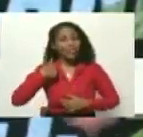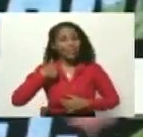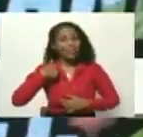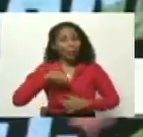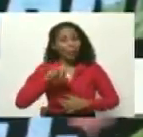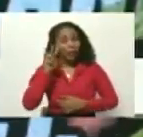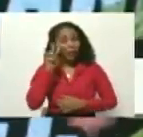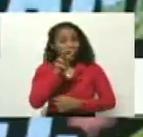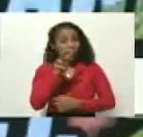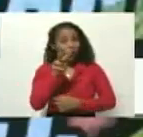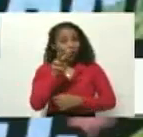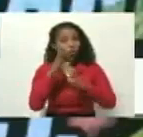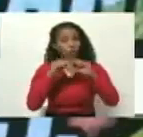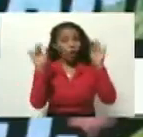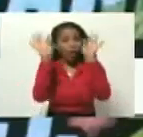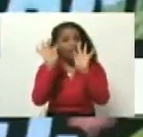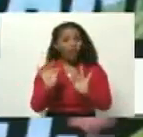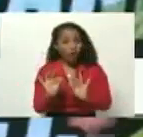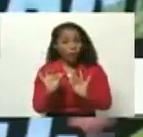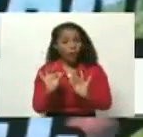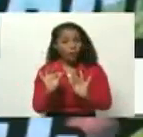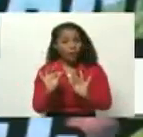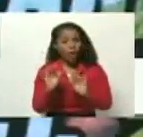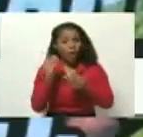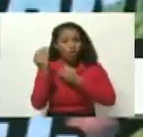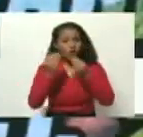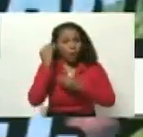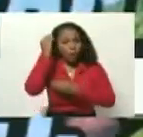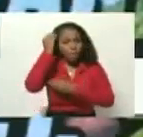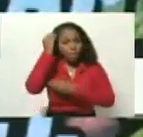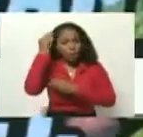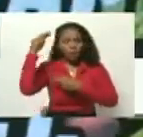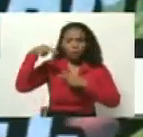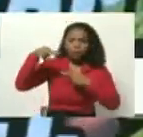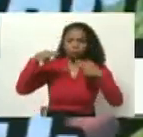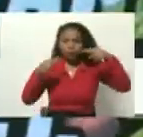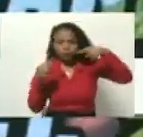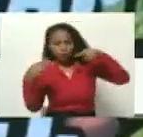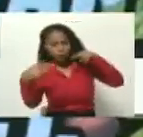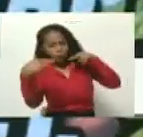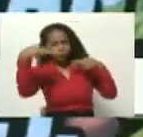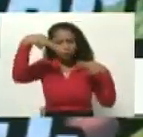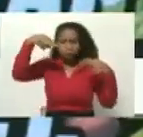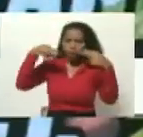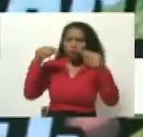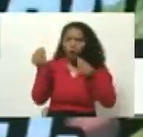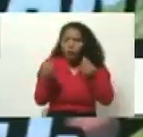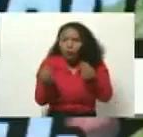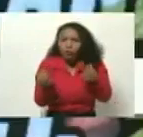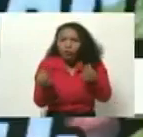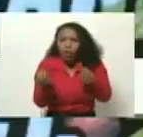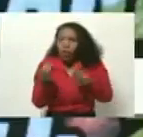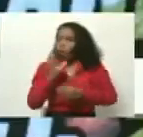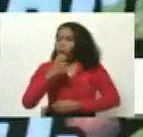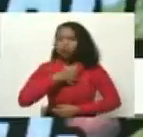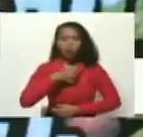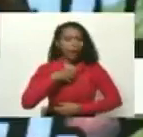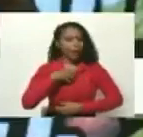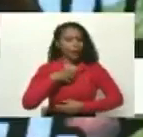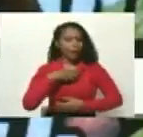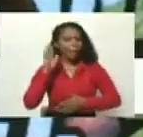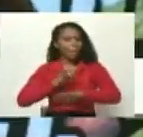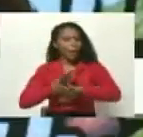verlo en todas sus dimensiones, desde todas las perspectivas, porque no puede ser que ocurra una vez más